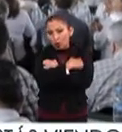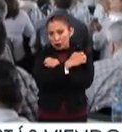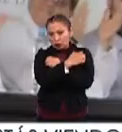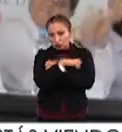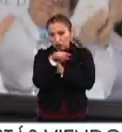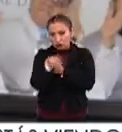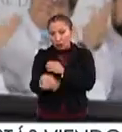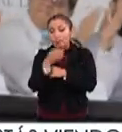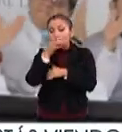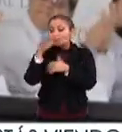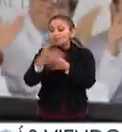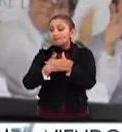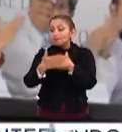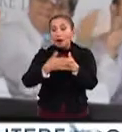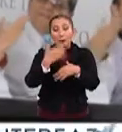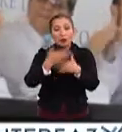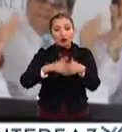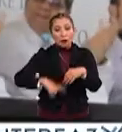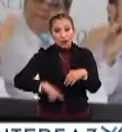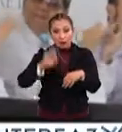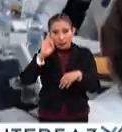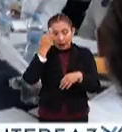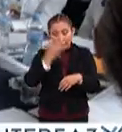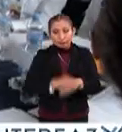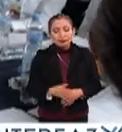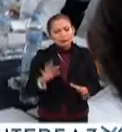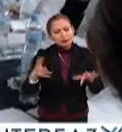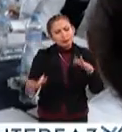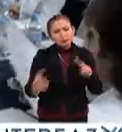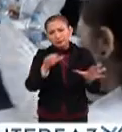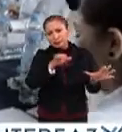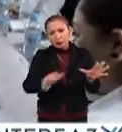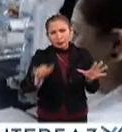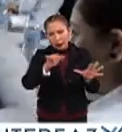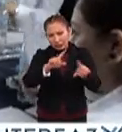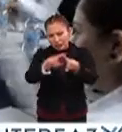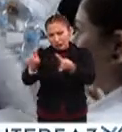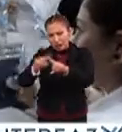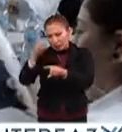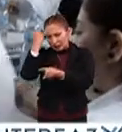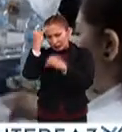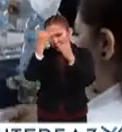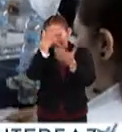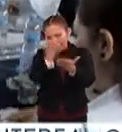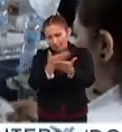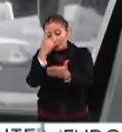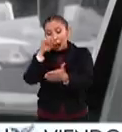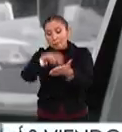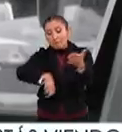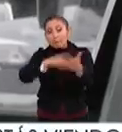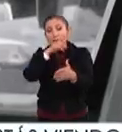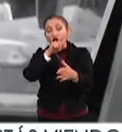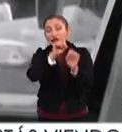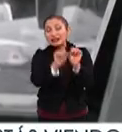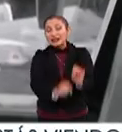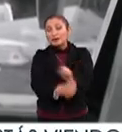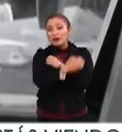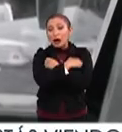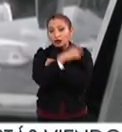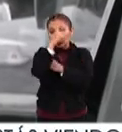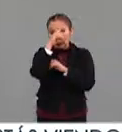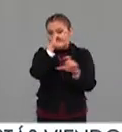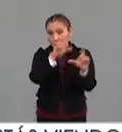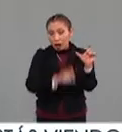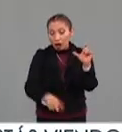Educación, convocado por el próximo gobierno federal. Alrededor de 600 diferentes iniciativas para mejorar el sistema educativo